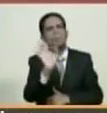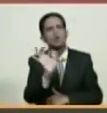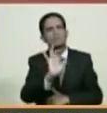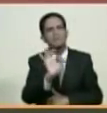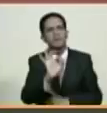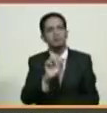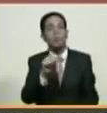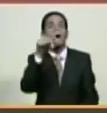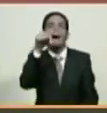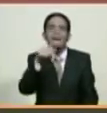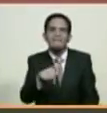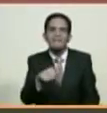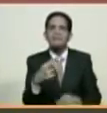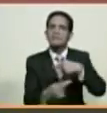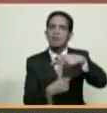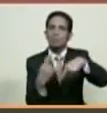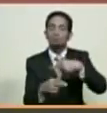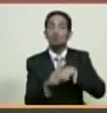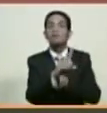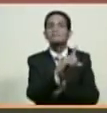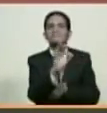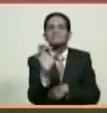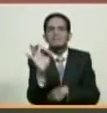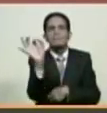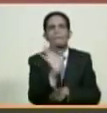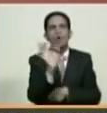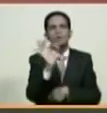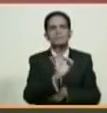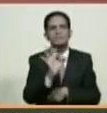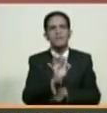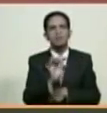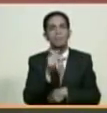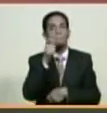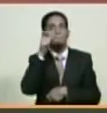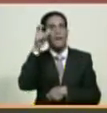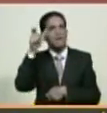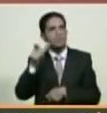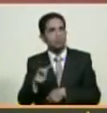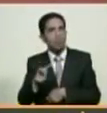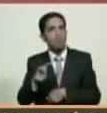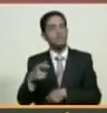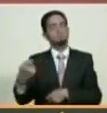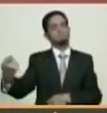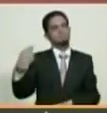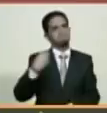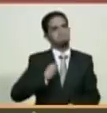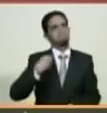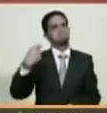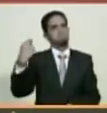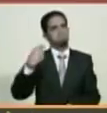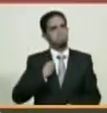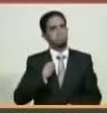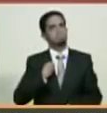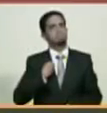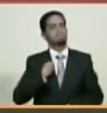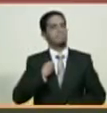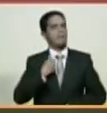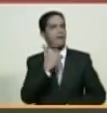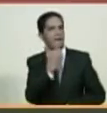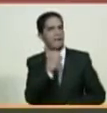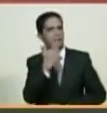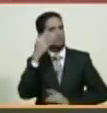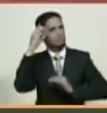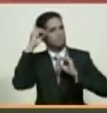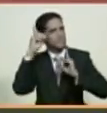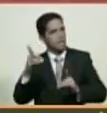el 100% de las personas en edad de ser pensionadas reciben una pensión digna.